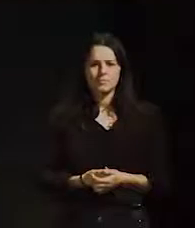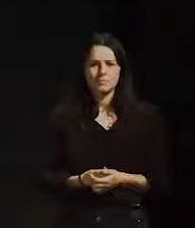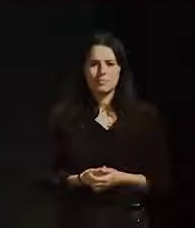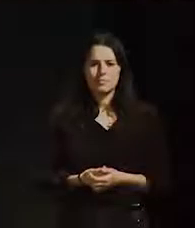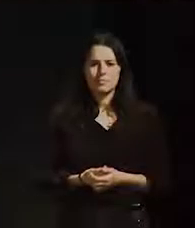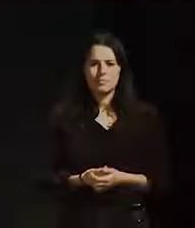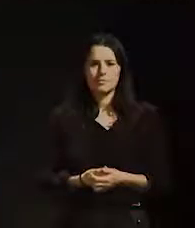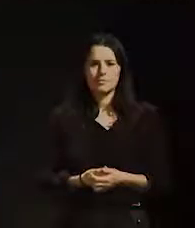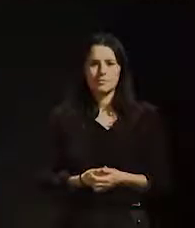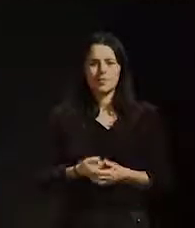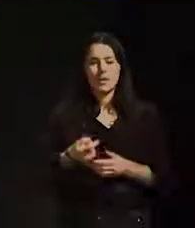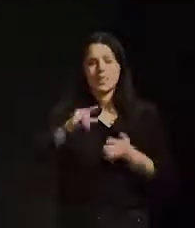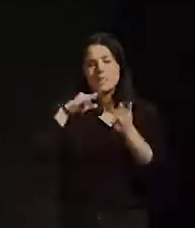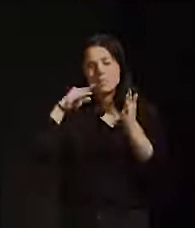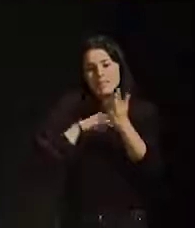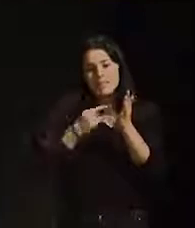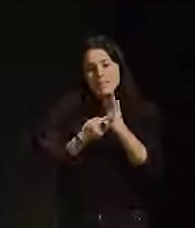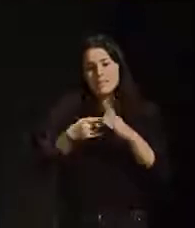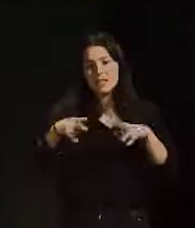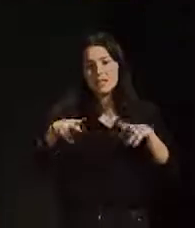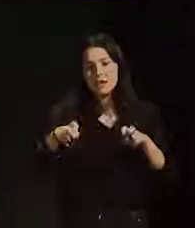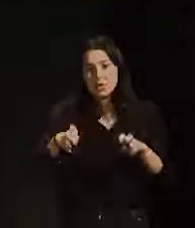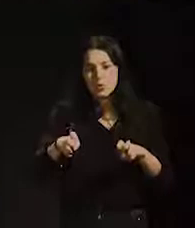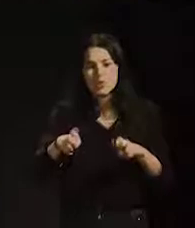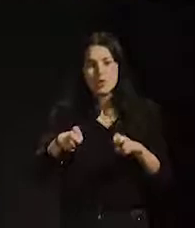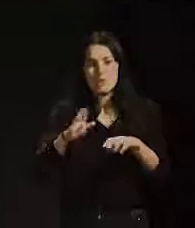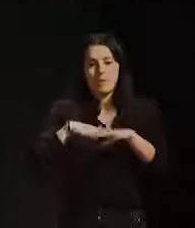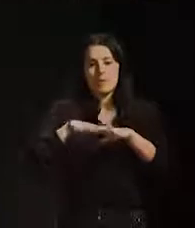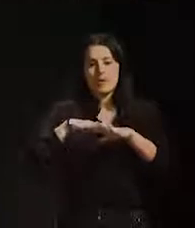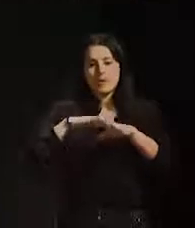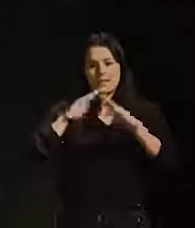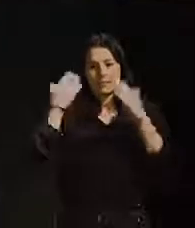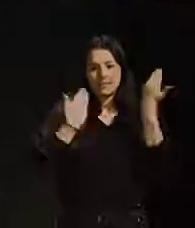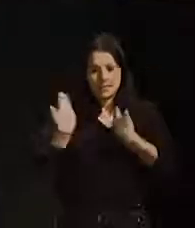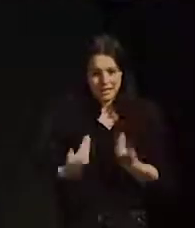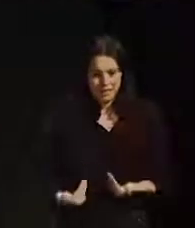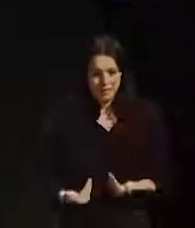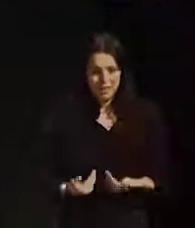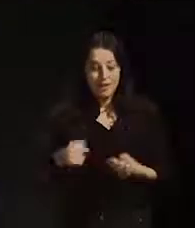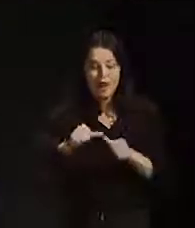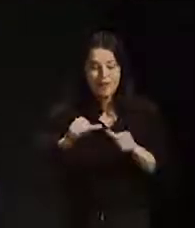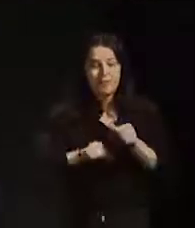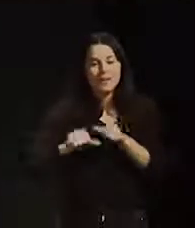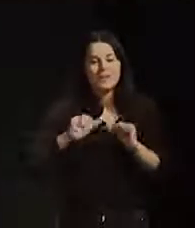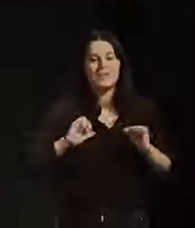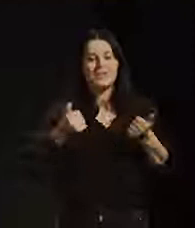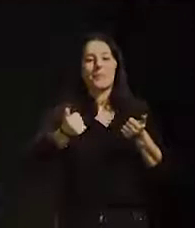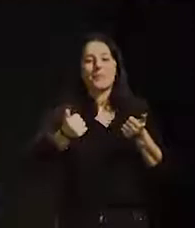otros tipos de técnicas terapéuticas. De ahí viene la complicidad